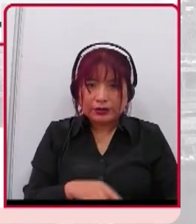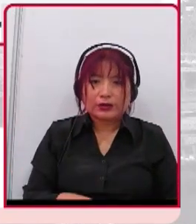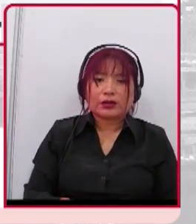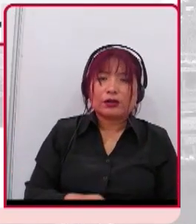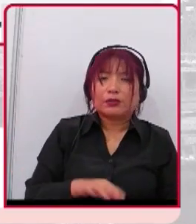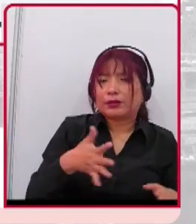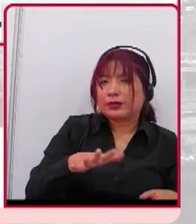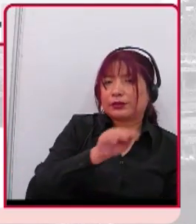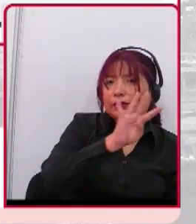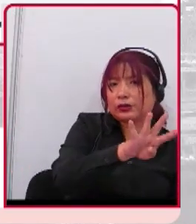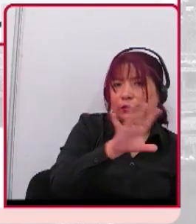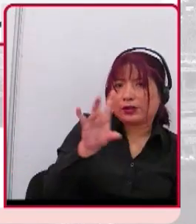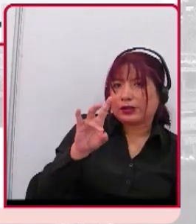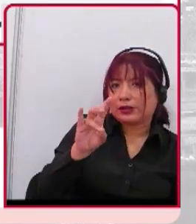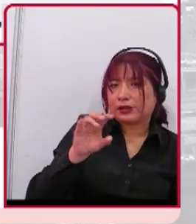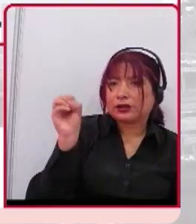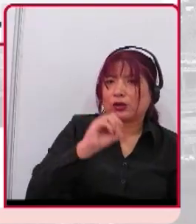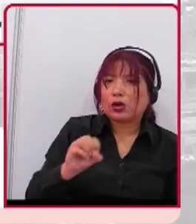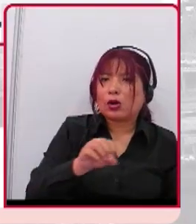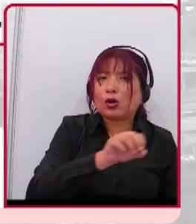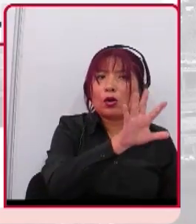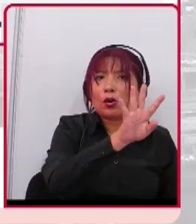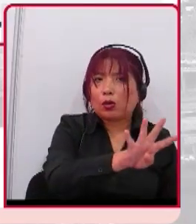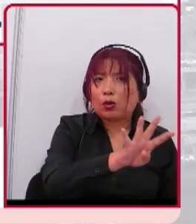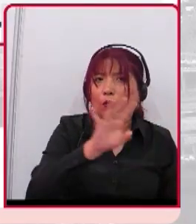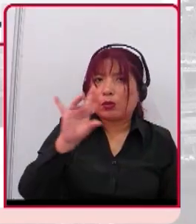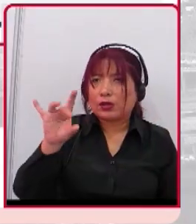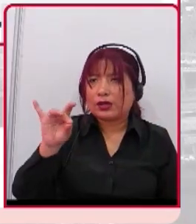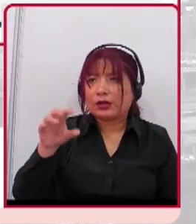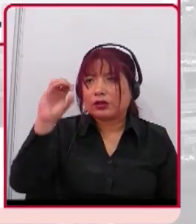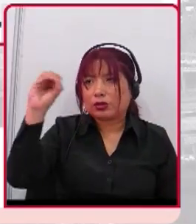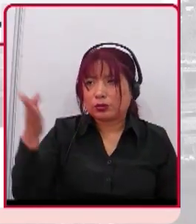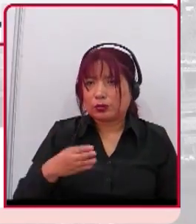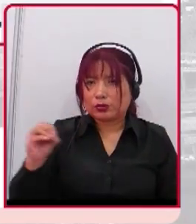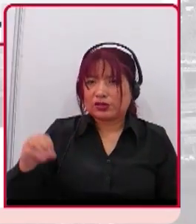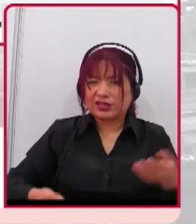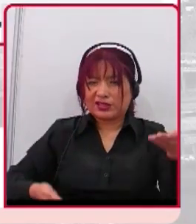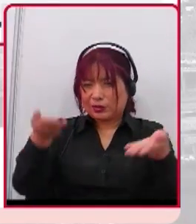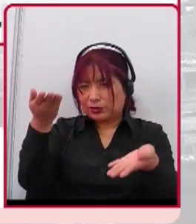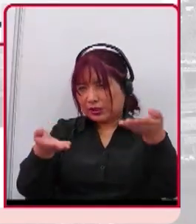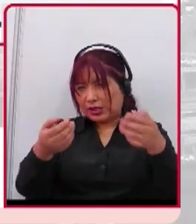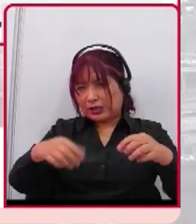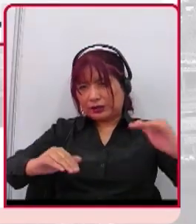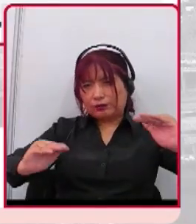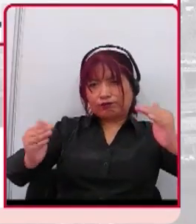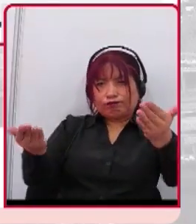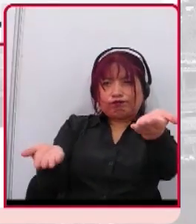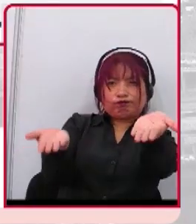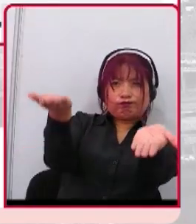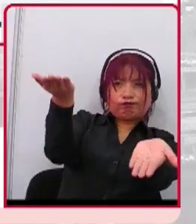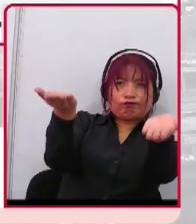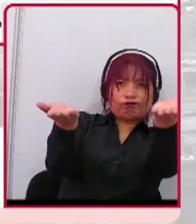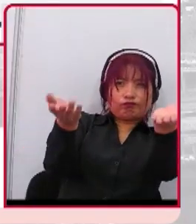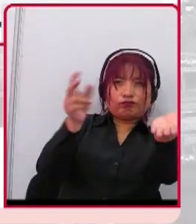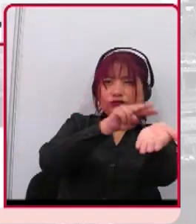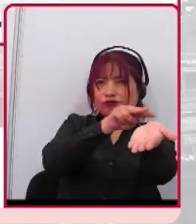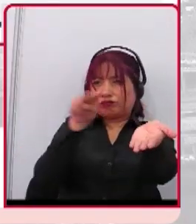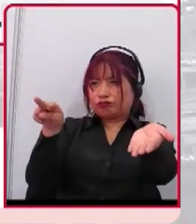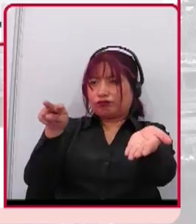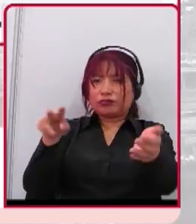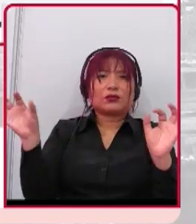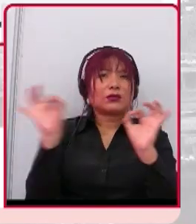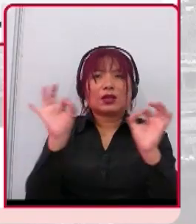a 48% a lo largo de todo este tiempo y en un análisis comparativo no hemos visto algún efecto